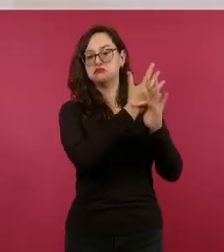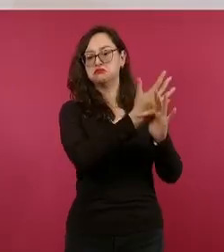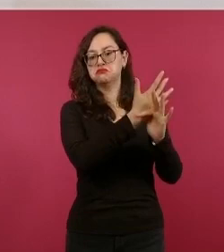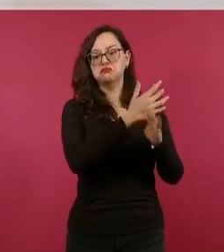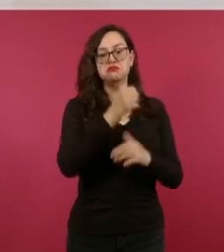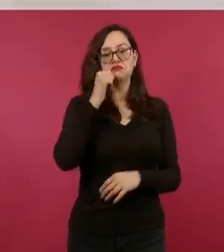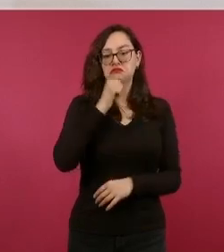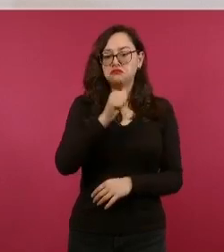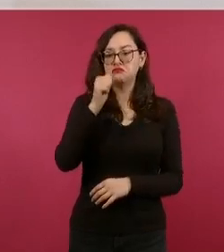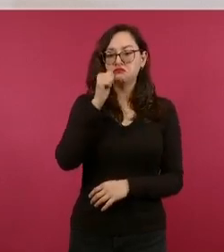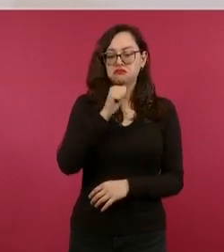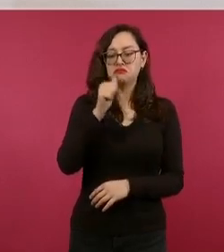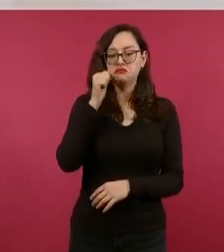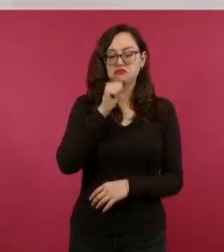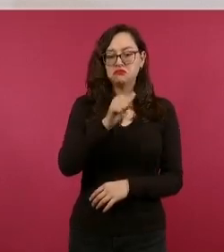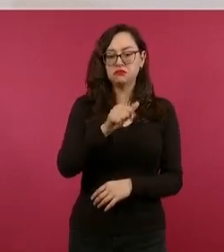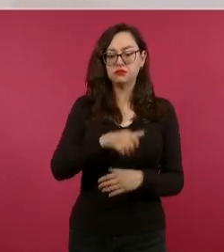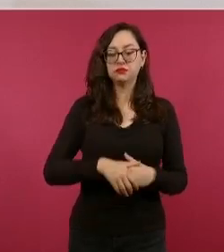Siempre.